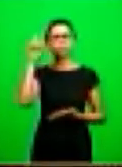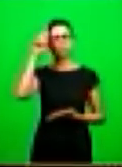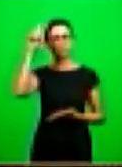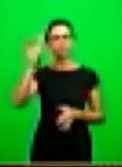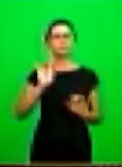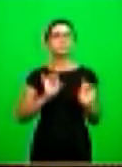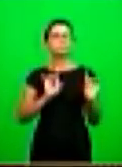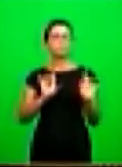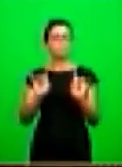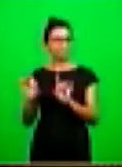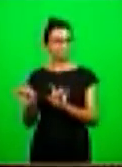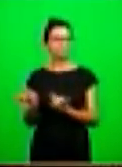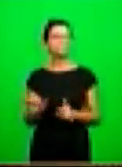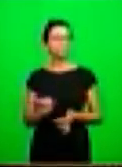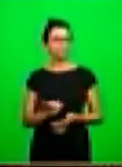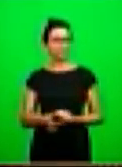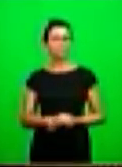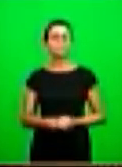un día especial.